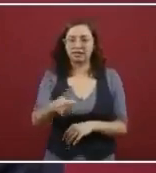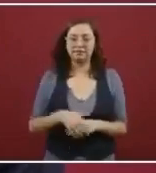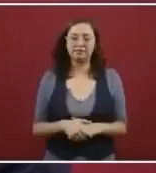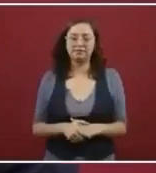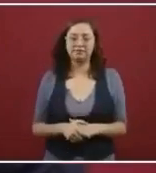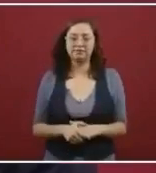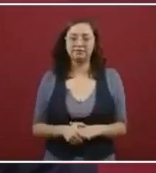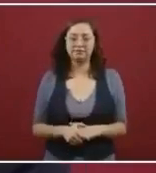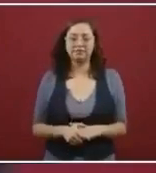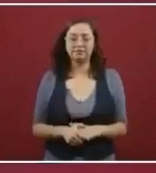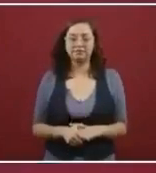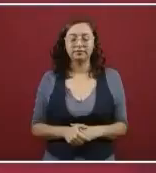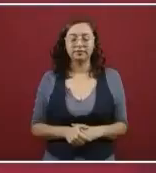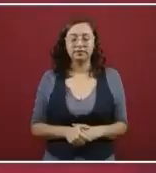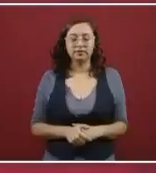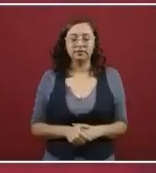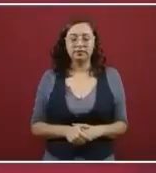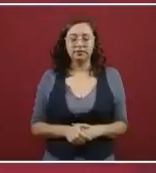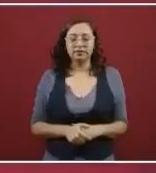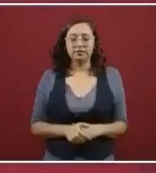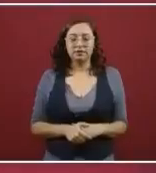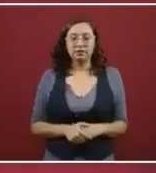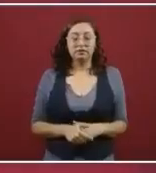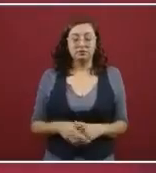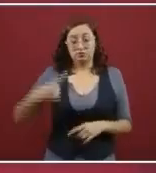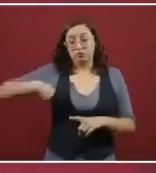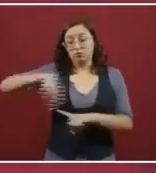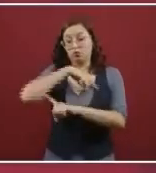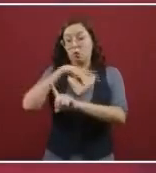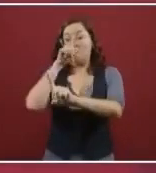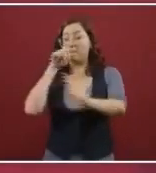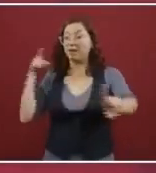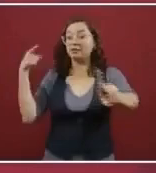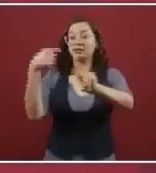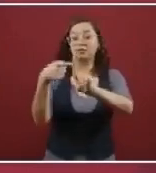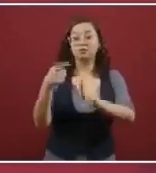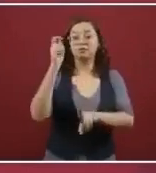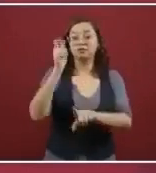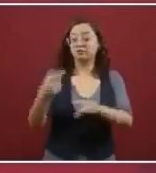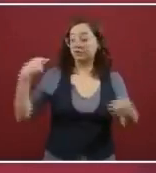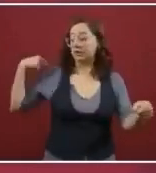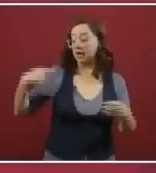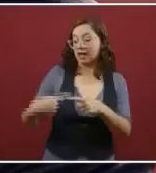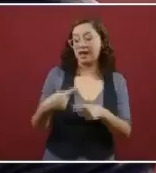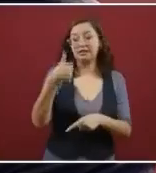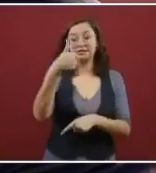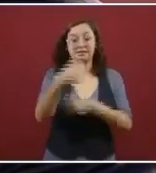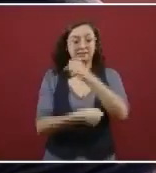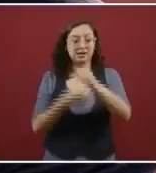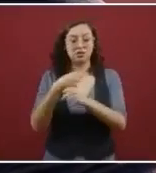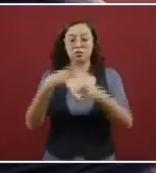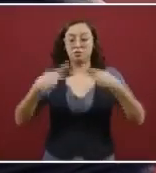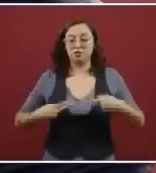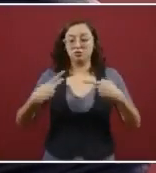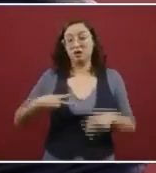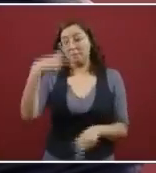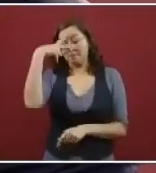El objetivo nuestro al final del sexenio es que todos tengan seguridad social, todos los mexicanos,